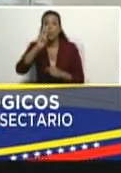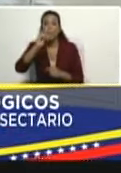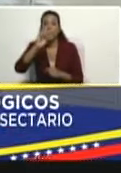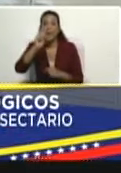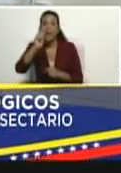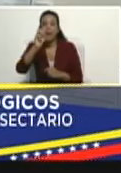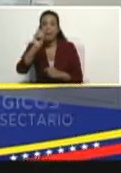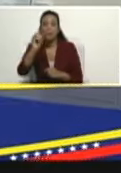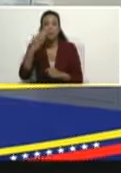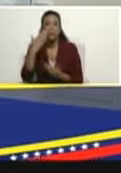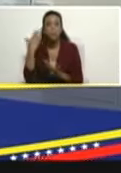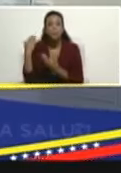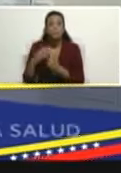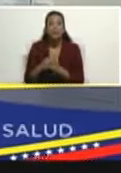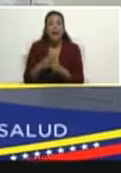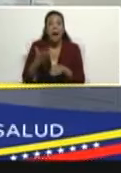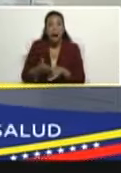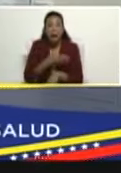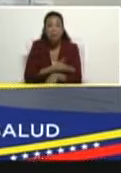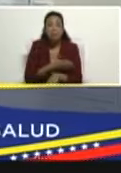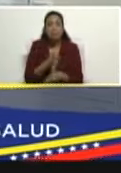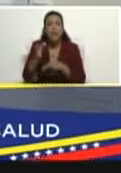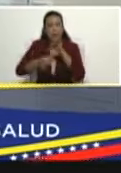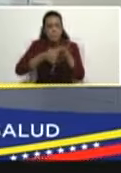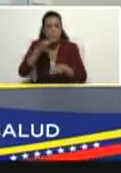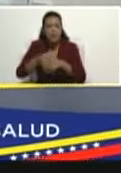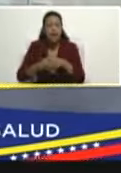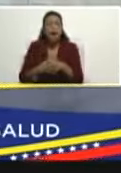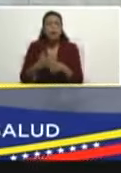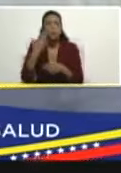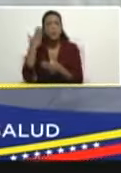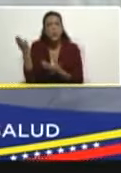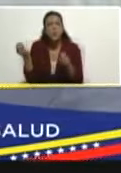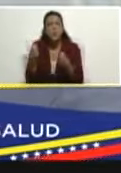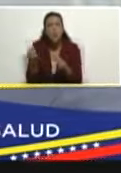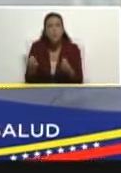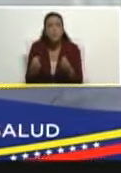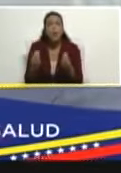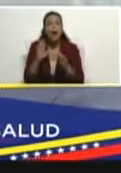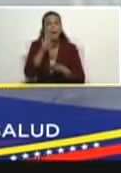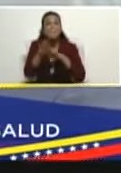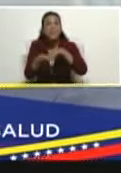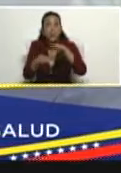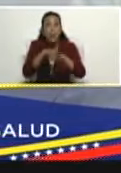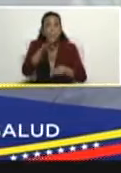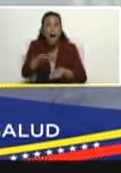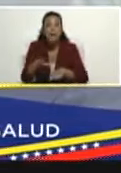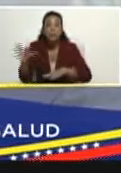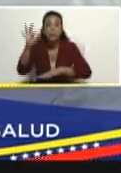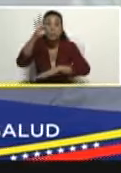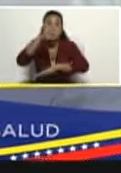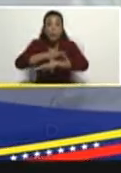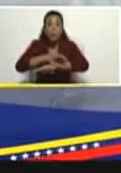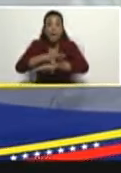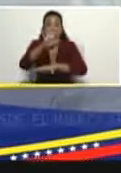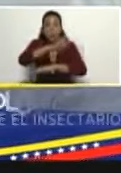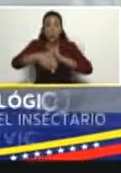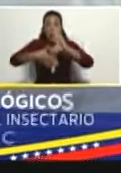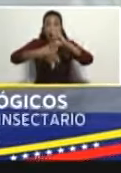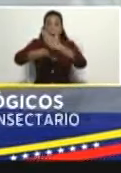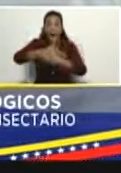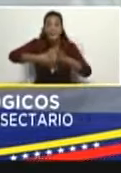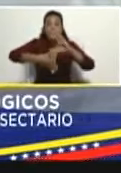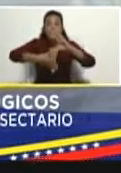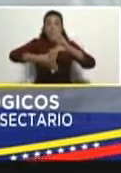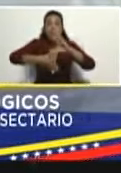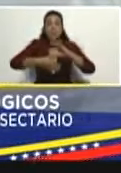como lo decían temprano en la locución, sobre cómo ha crecido esta enfermedad en las Américas, cómo ha